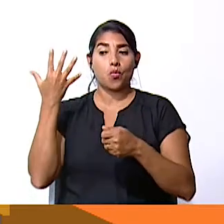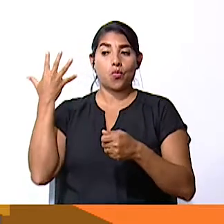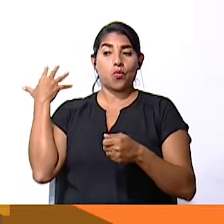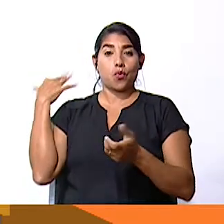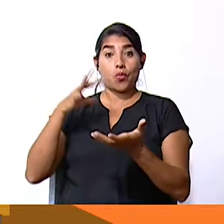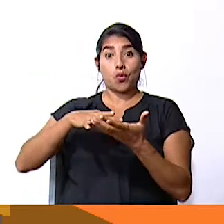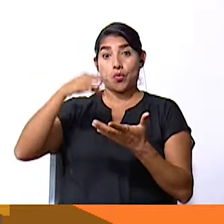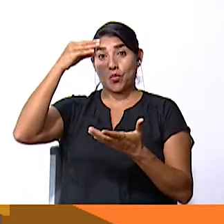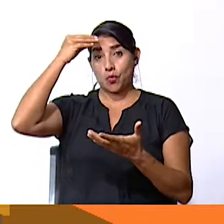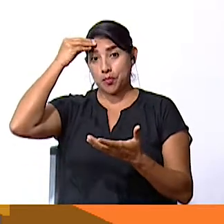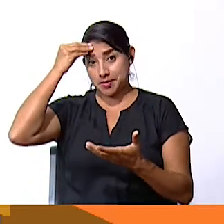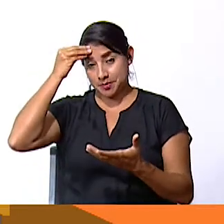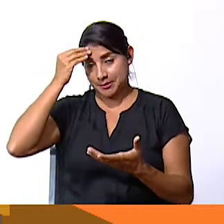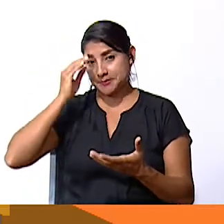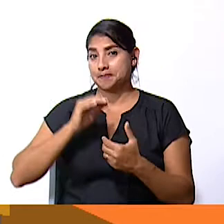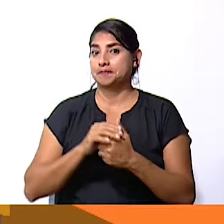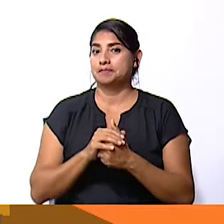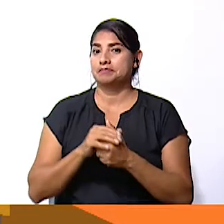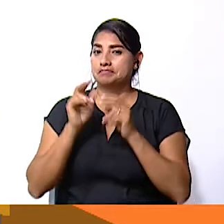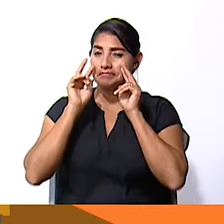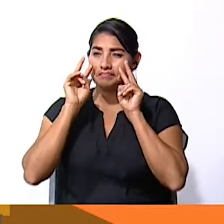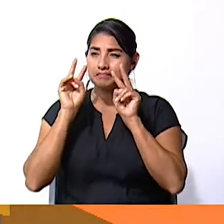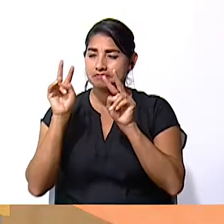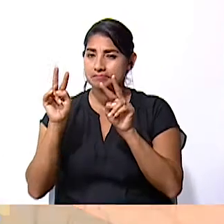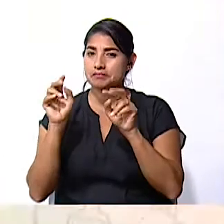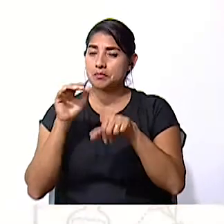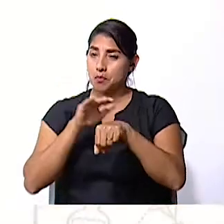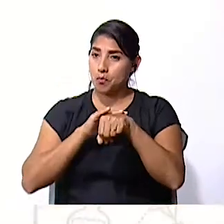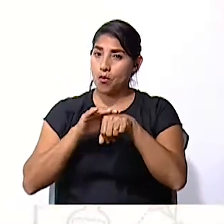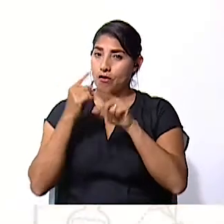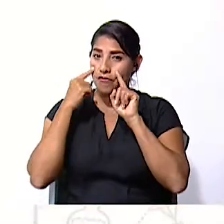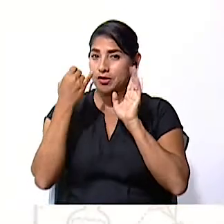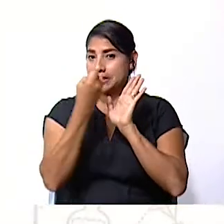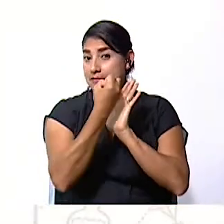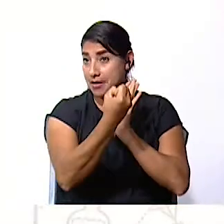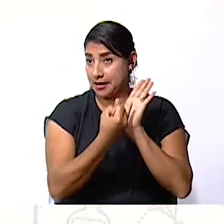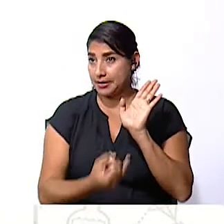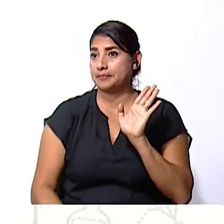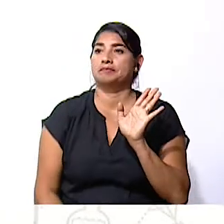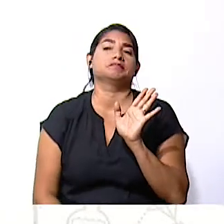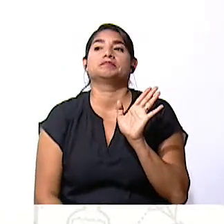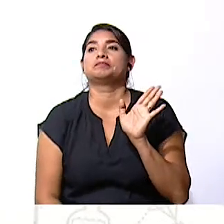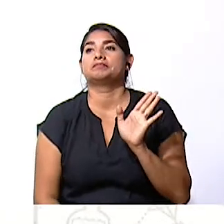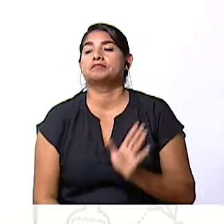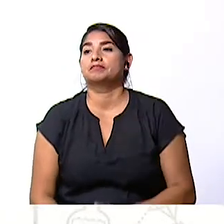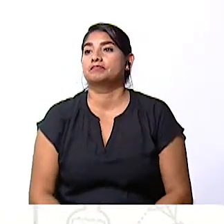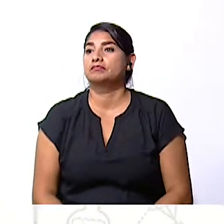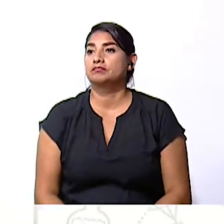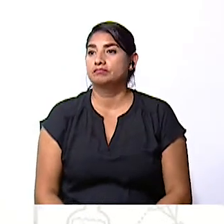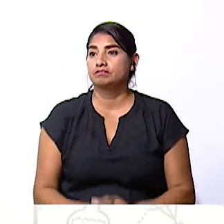aprendido en las lecciones anteriores? Observen conmigo la siguiente imagen.